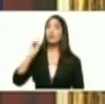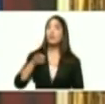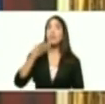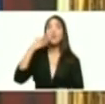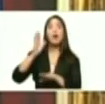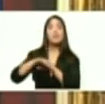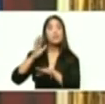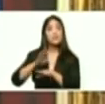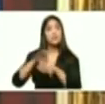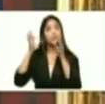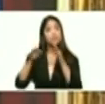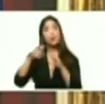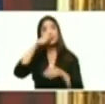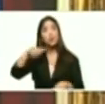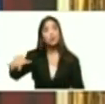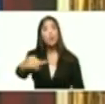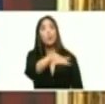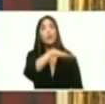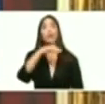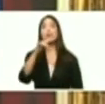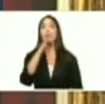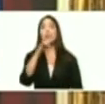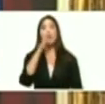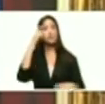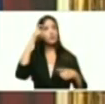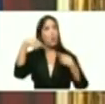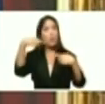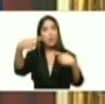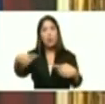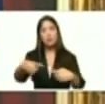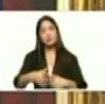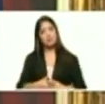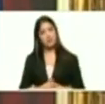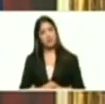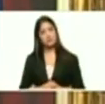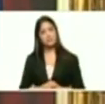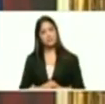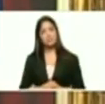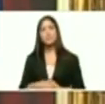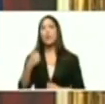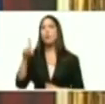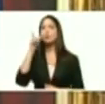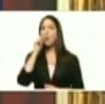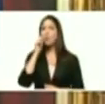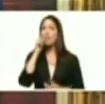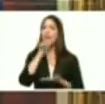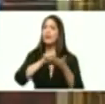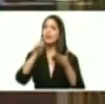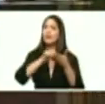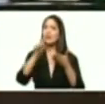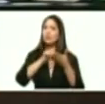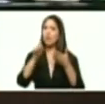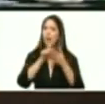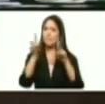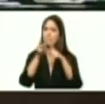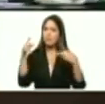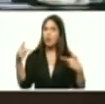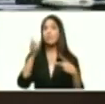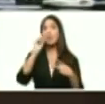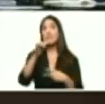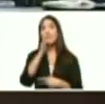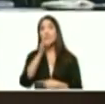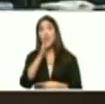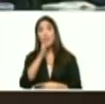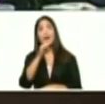correctamente, nuestro pueblo, de manera, diaria, permanente. Por ahí, Reinaldo Iturriza, escribió un artículo, que hay que informar,